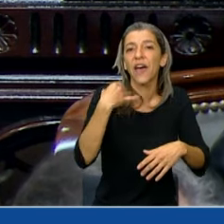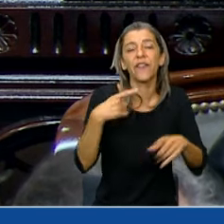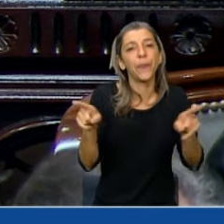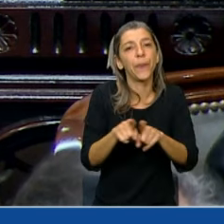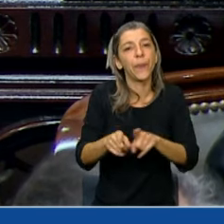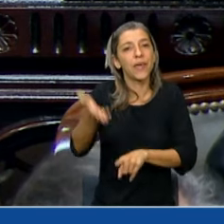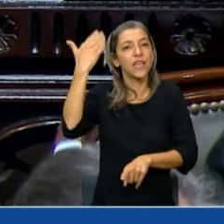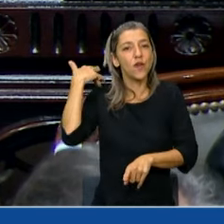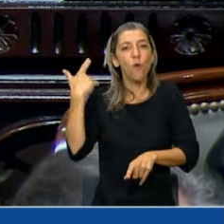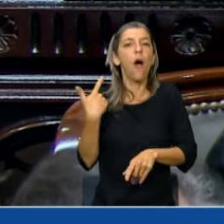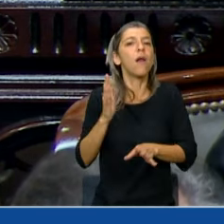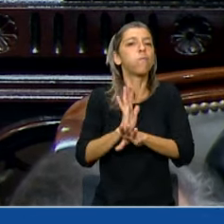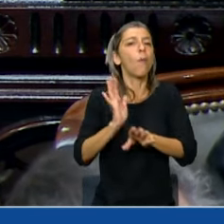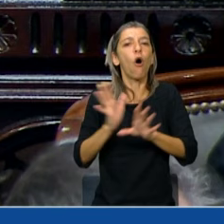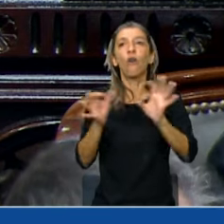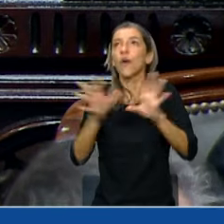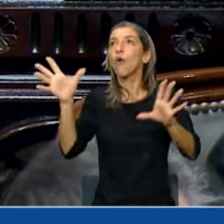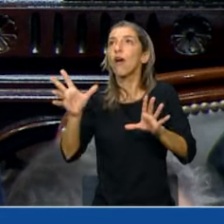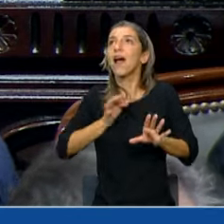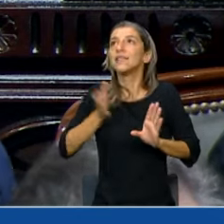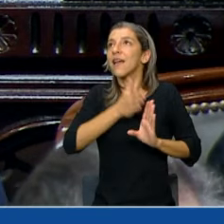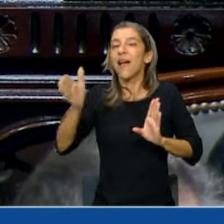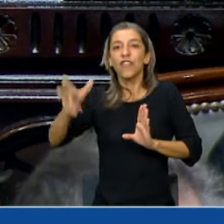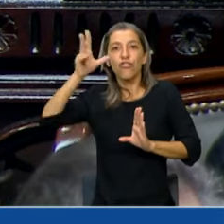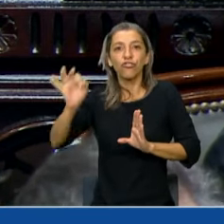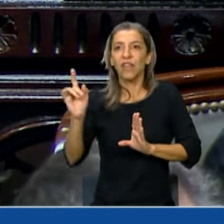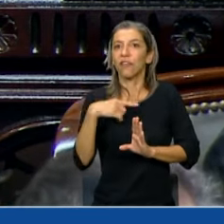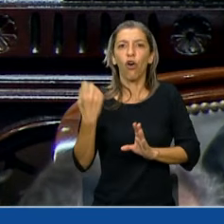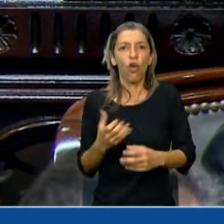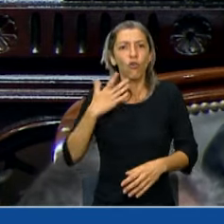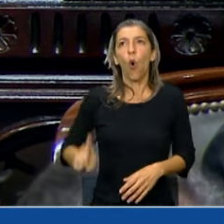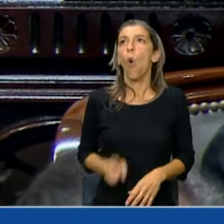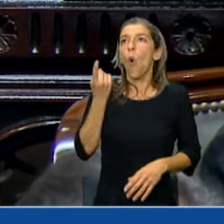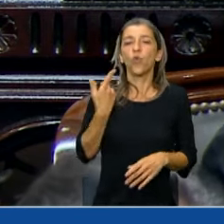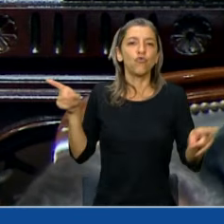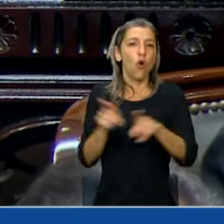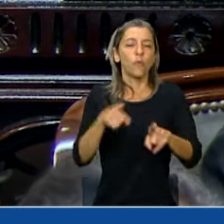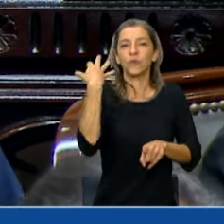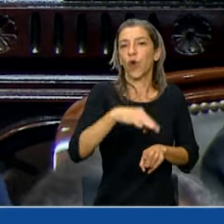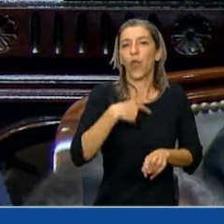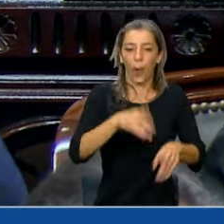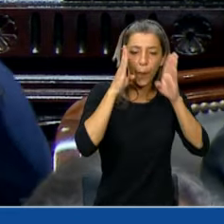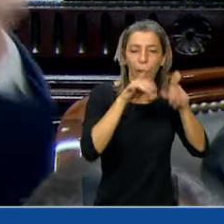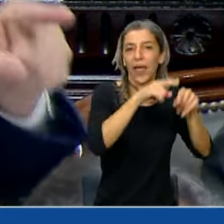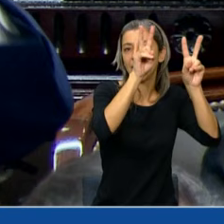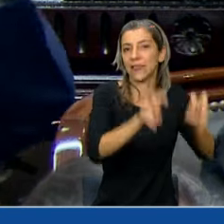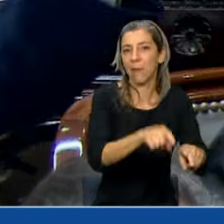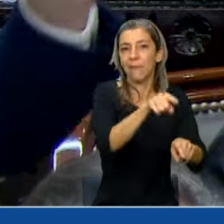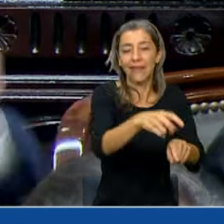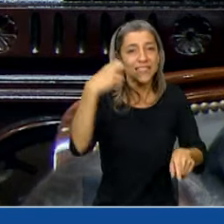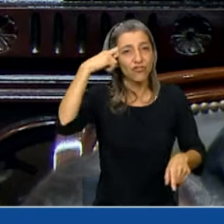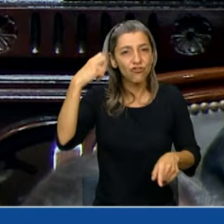los 80 Ese es el nuevo radicalismo Y ese es el radicalismo que va a